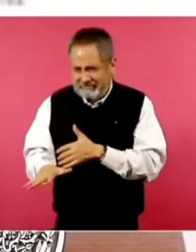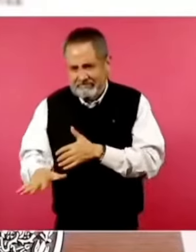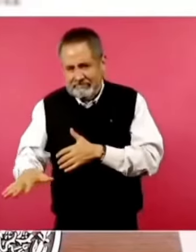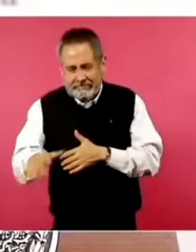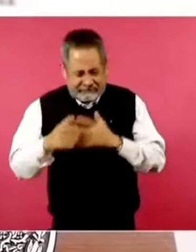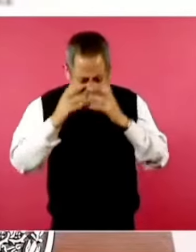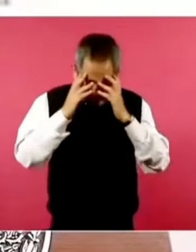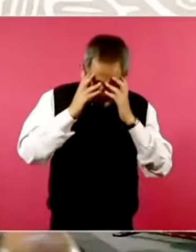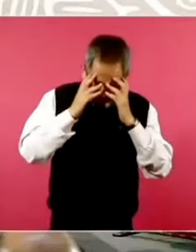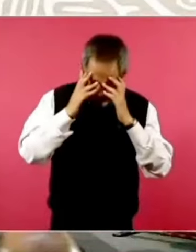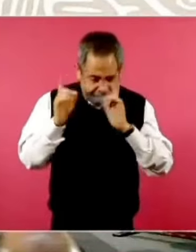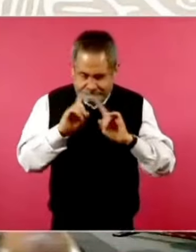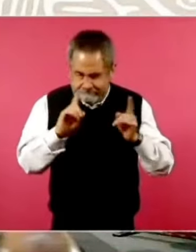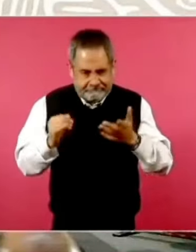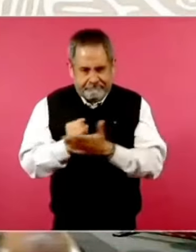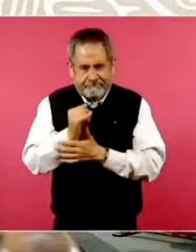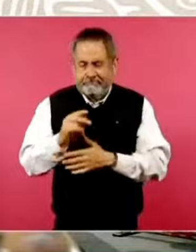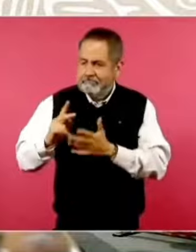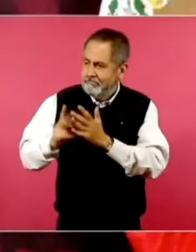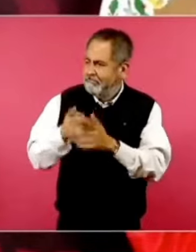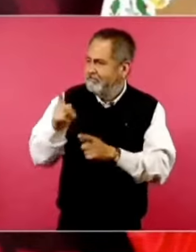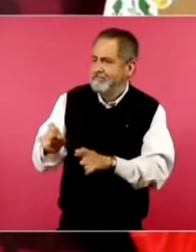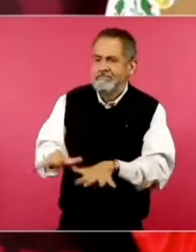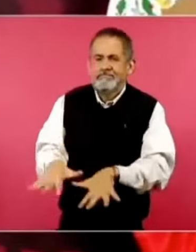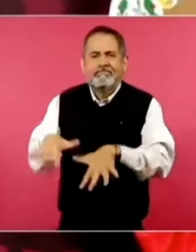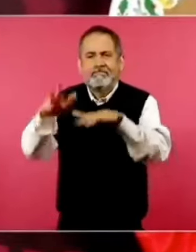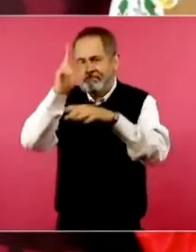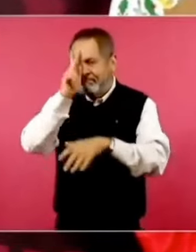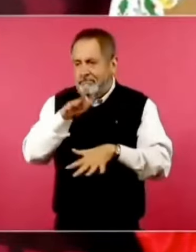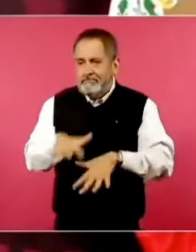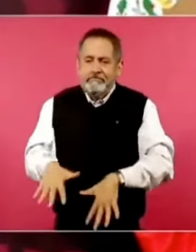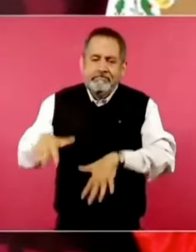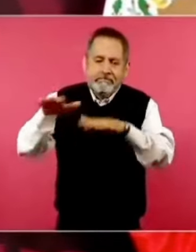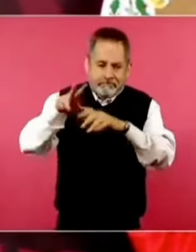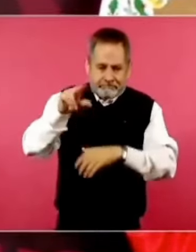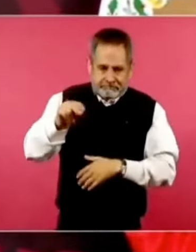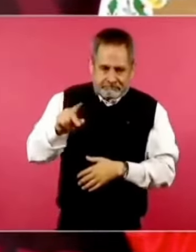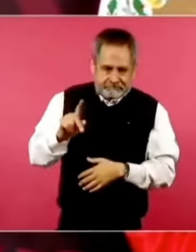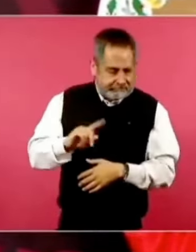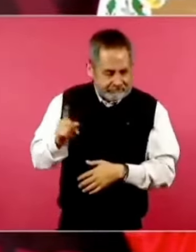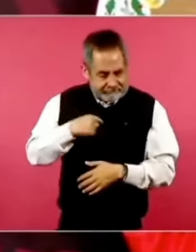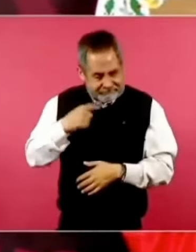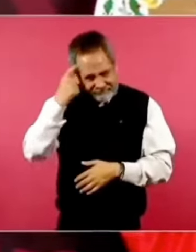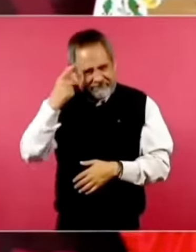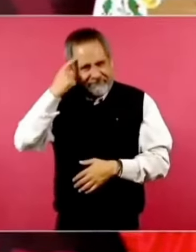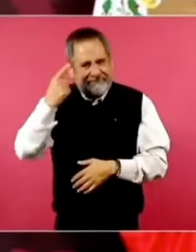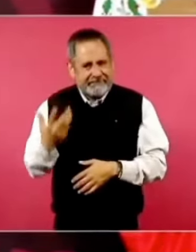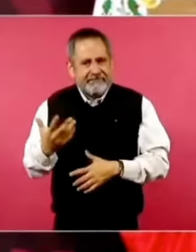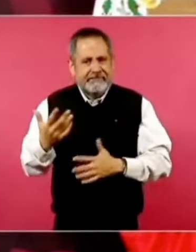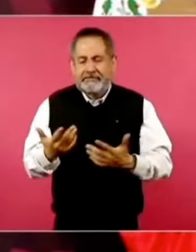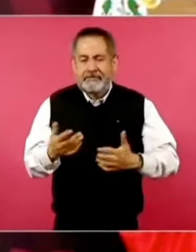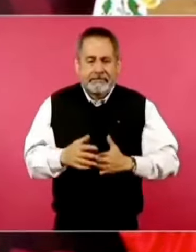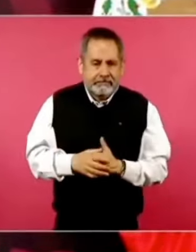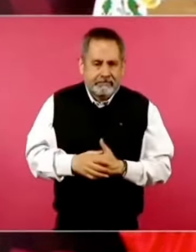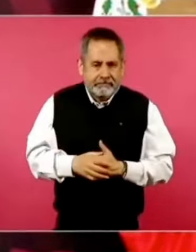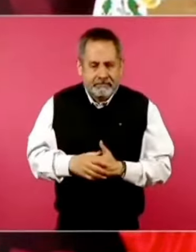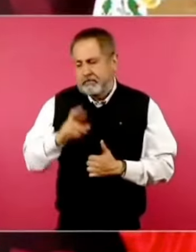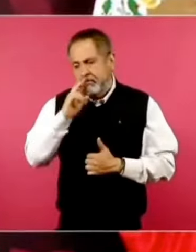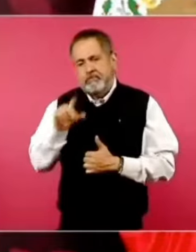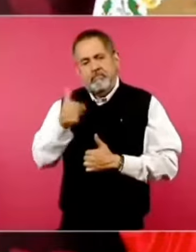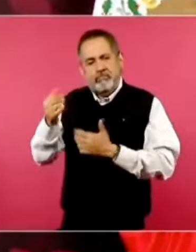hubiese vuelto a inundar todo Villa Hermosa una decisión adecuada